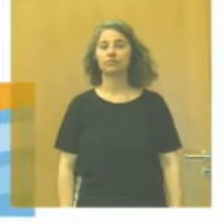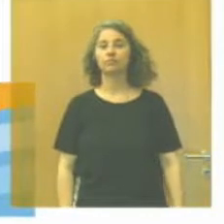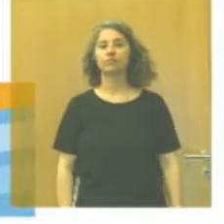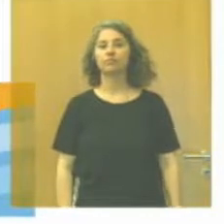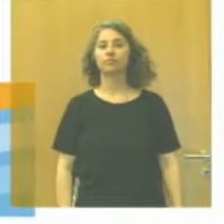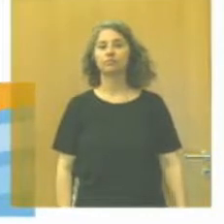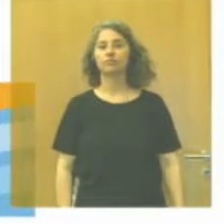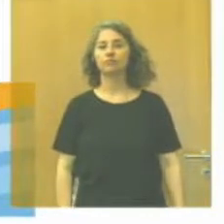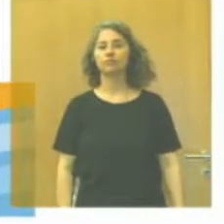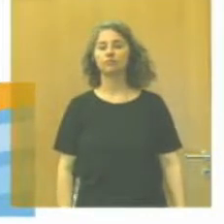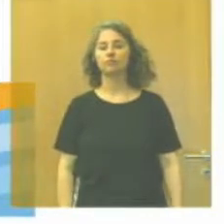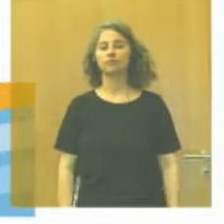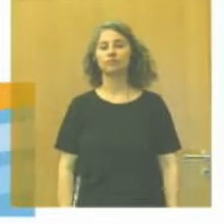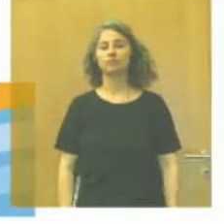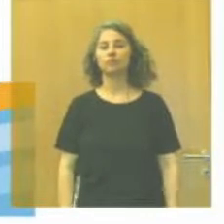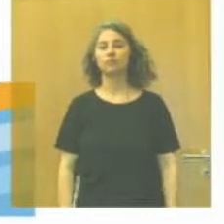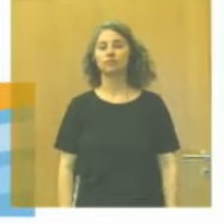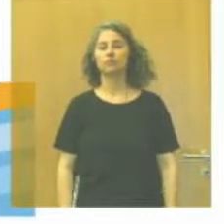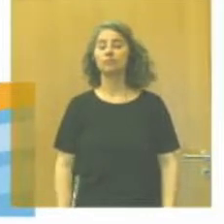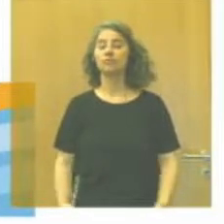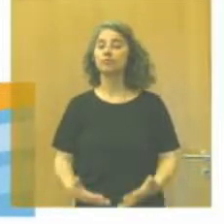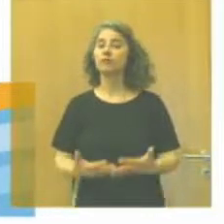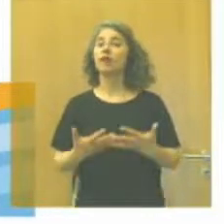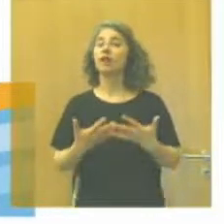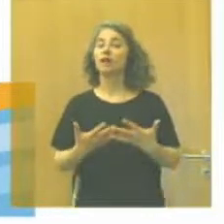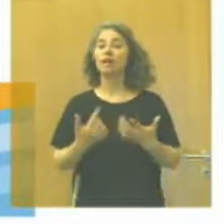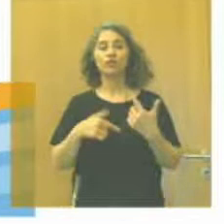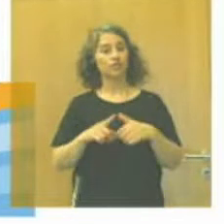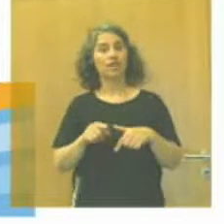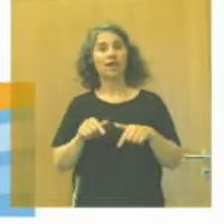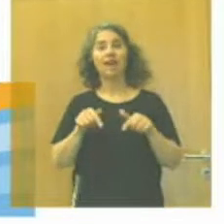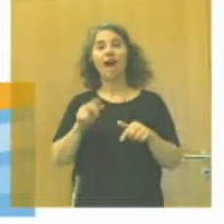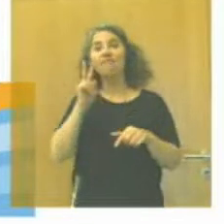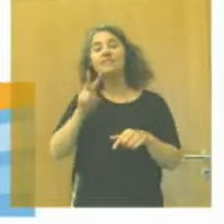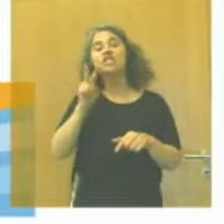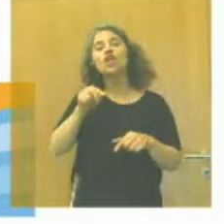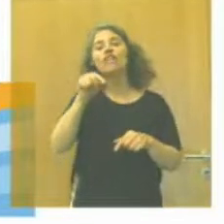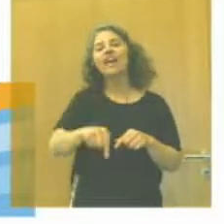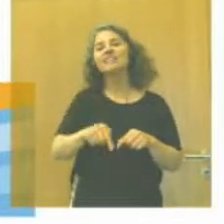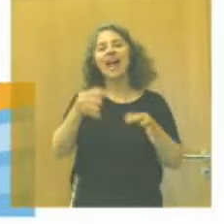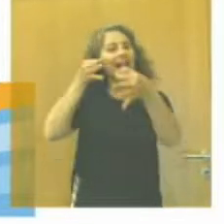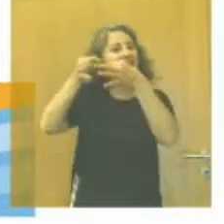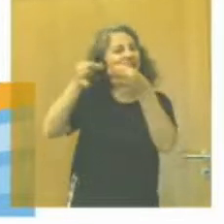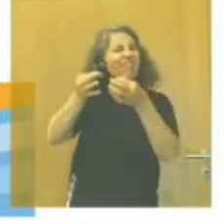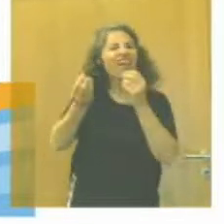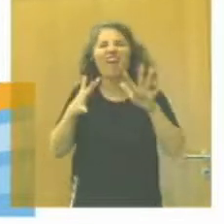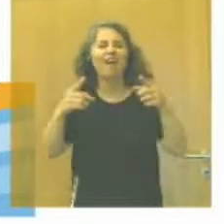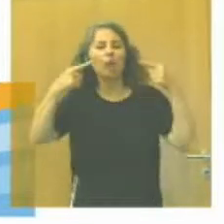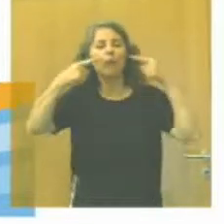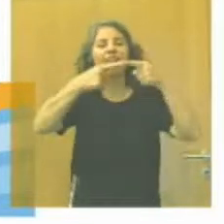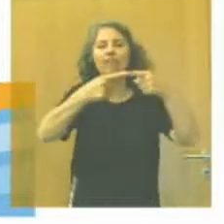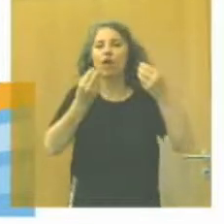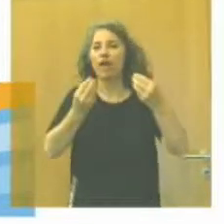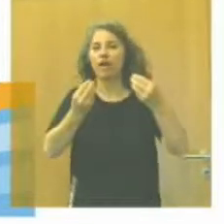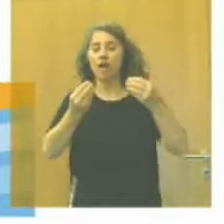Perdón, para. Bueno. Entonces, la visión de esta estrategia es que todos los niños